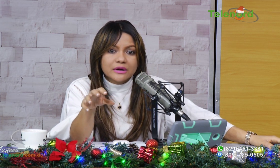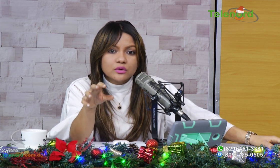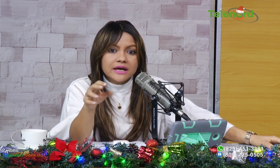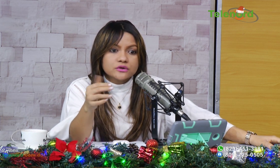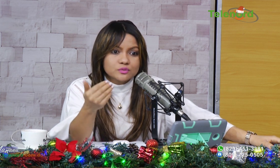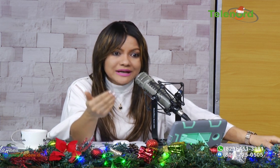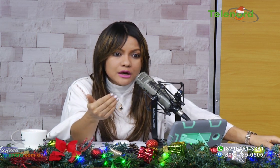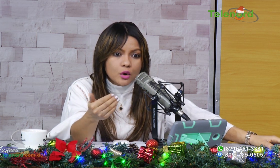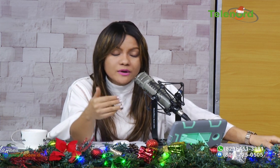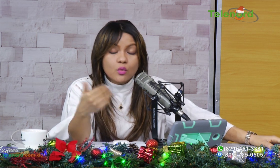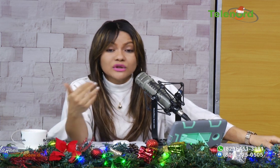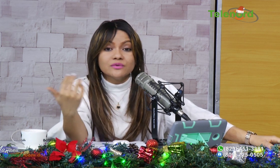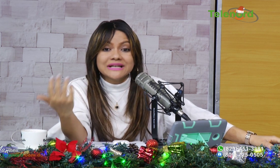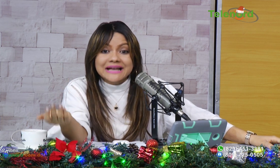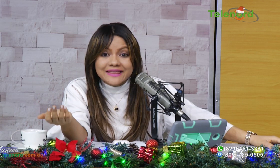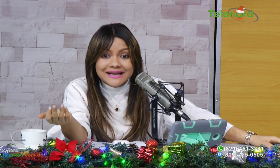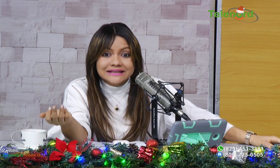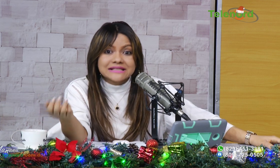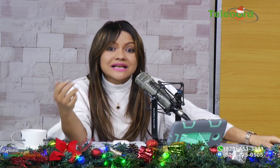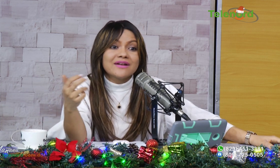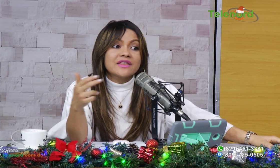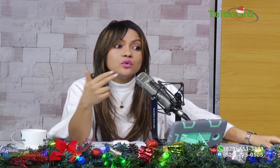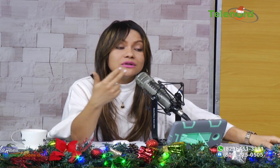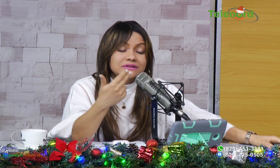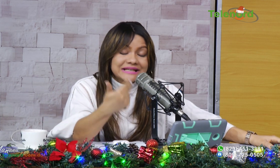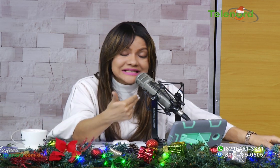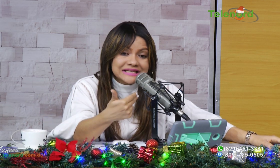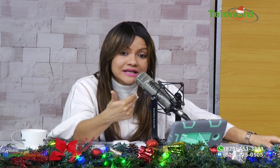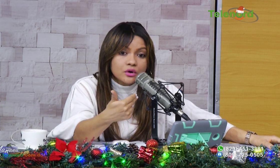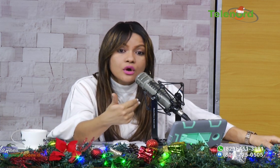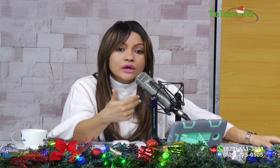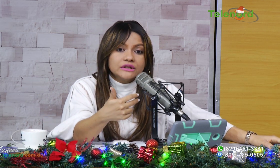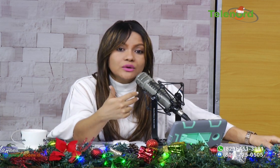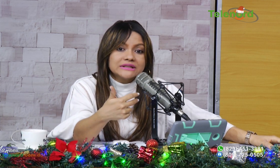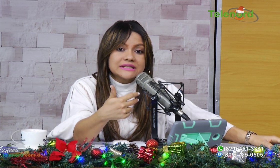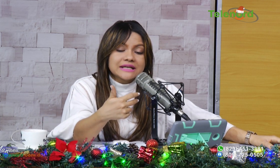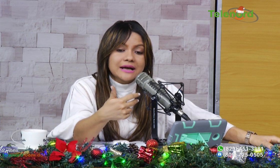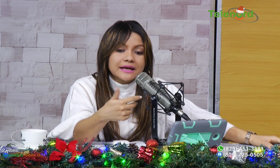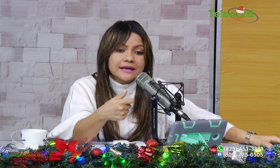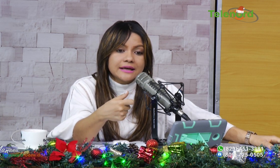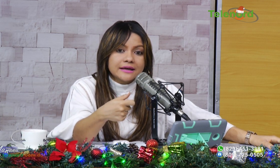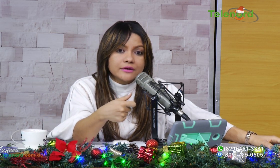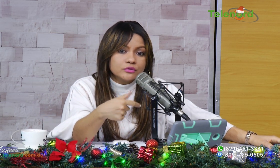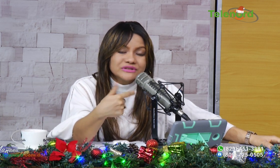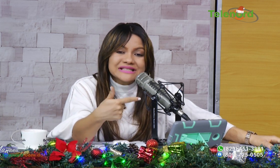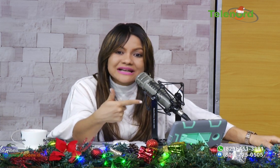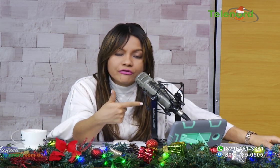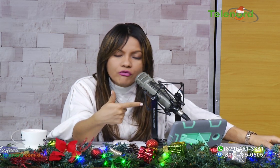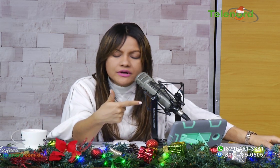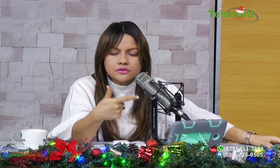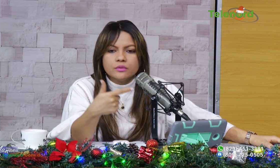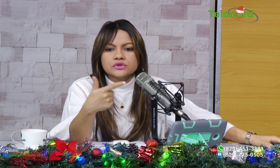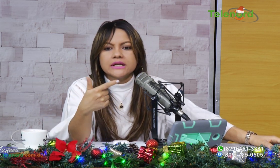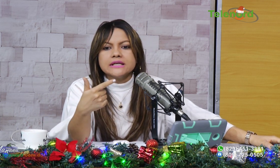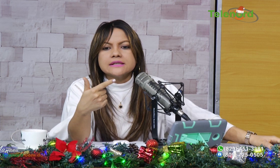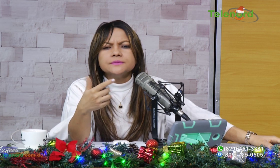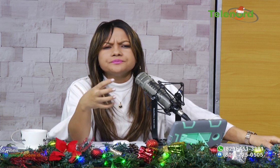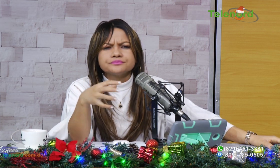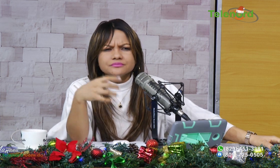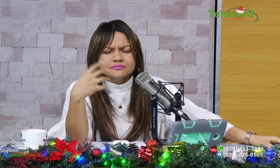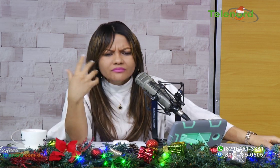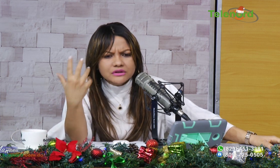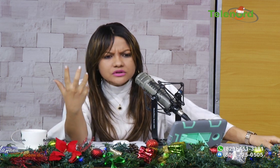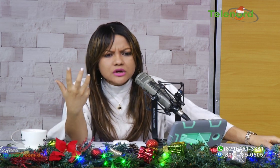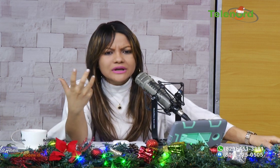entendía que debíamos de vacunarnos para el móvil cuando viene la Delta se habla de un tercero de una tercera de un tercer refuerzo